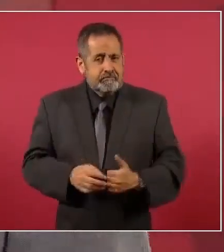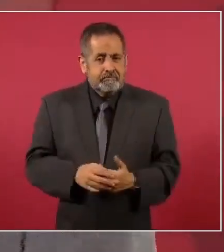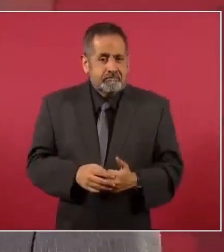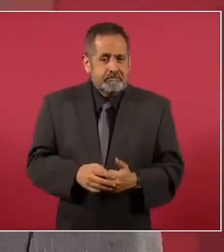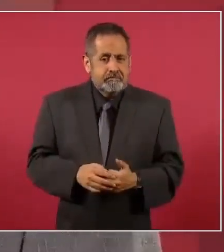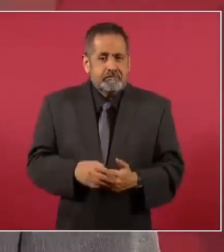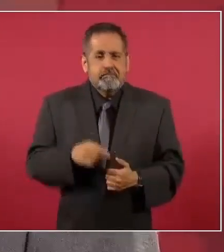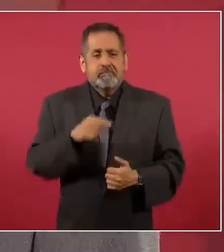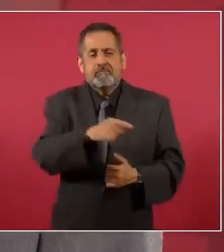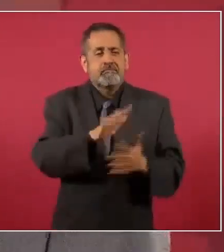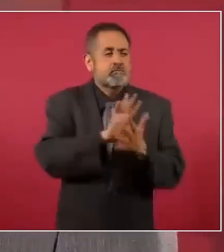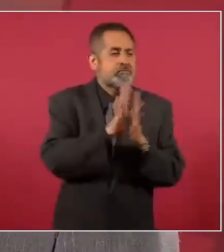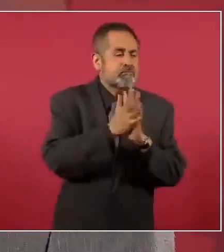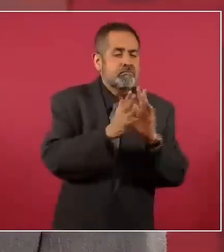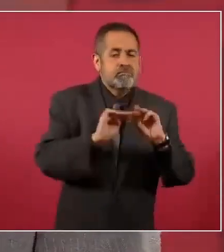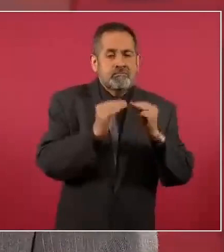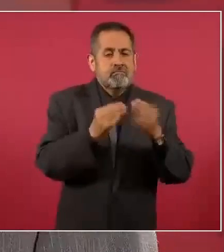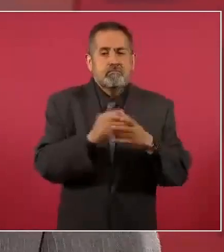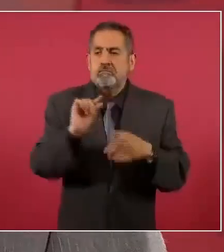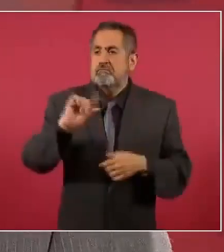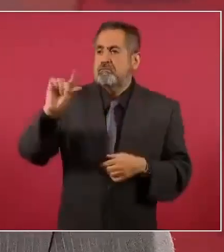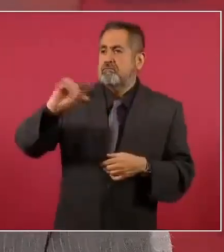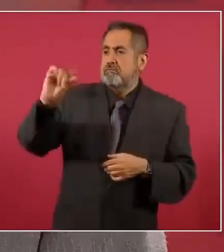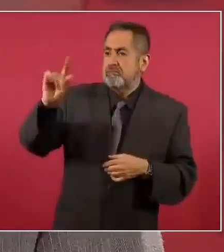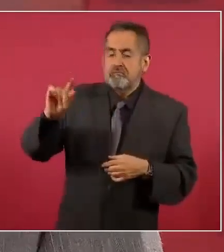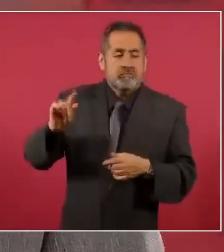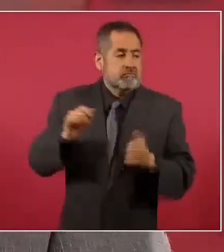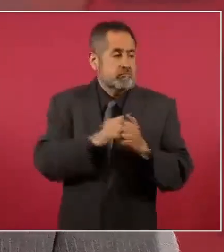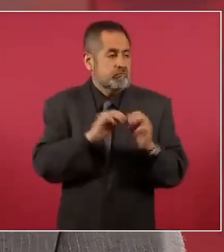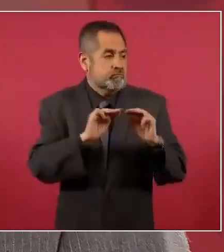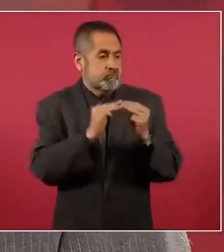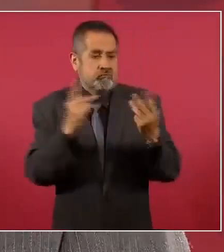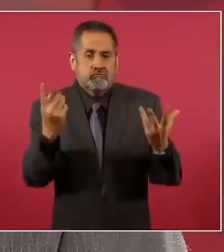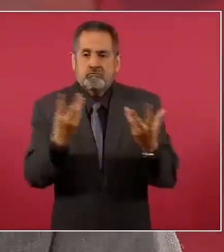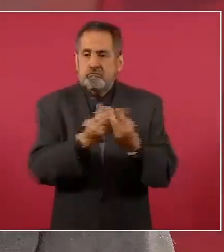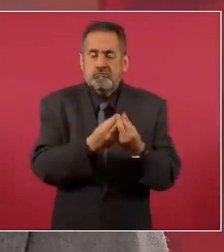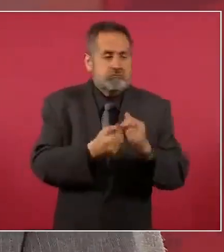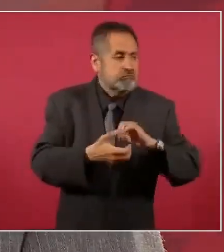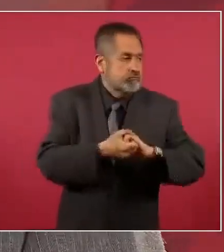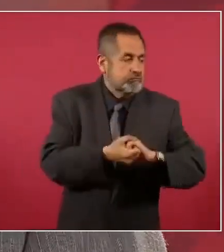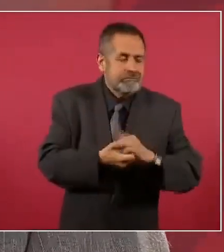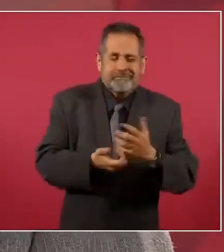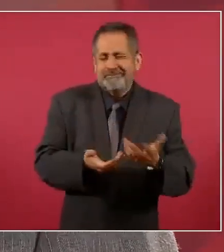la asociación delictuosa entre autoridades y delincuentes,